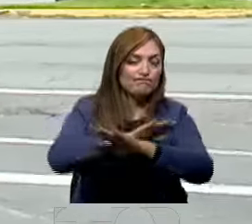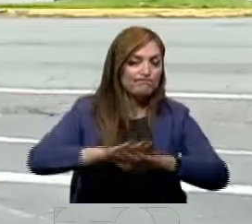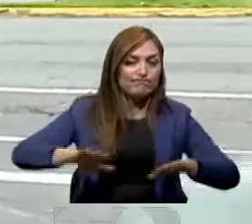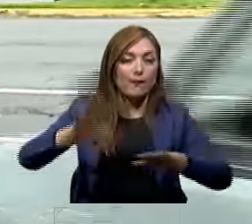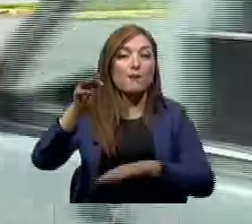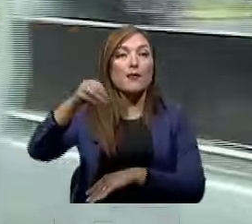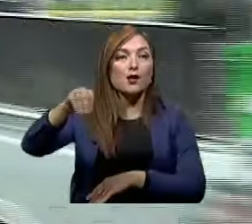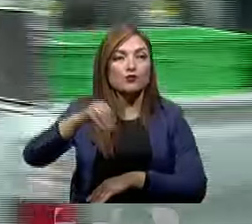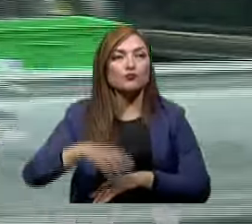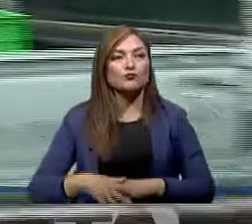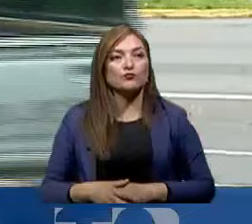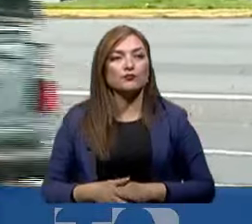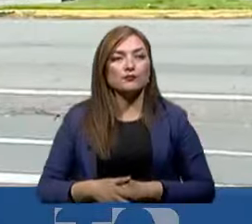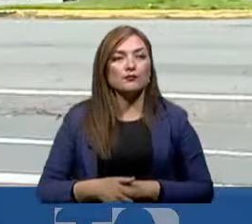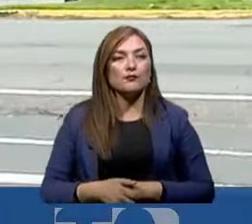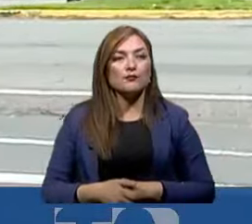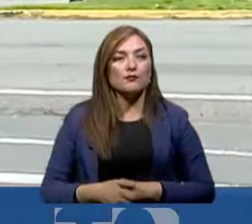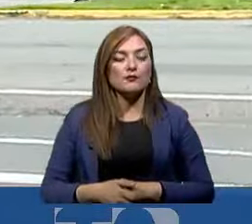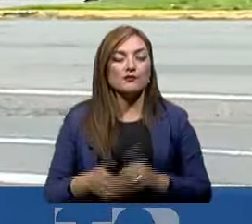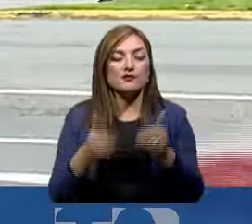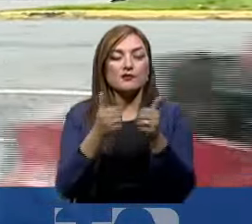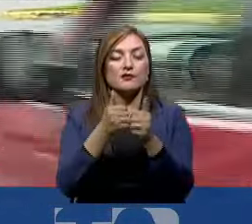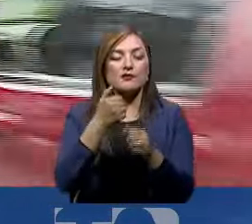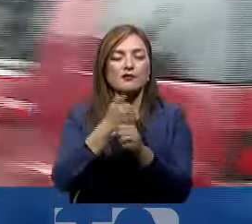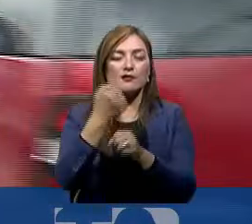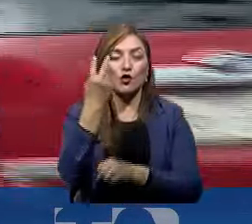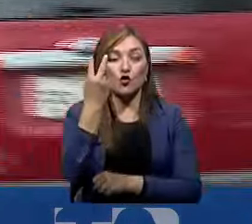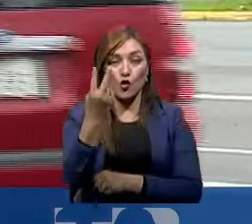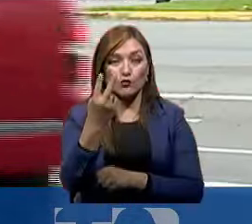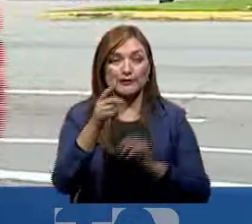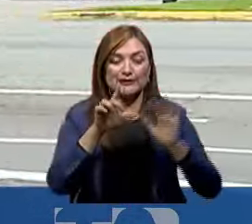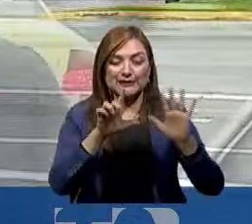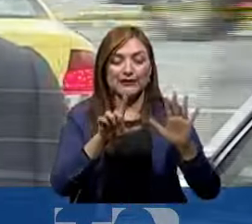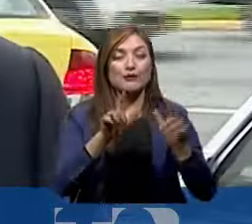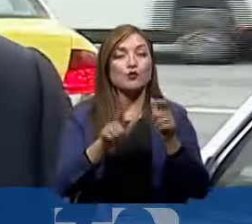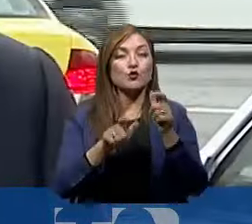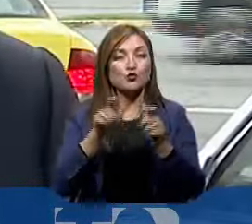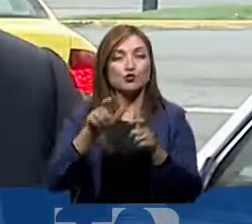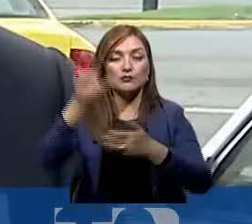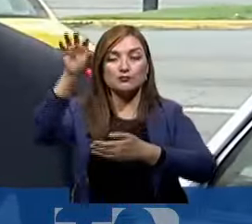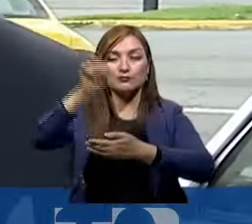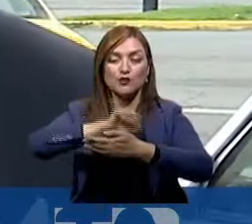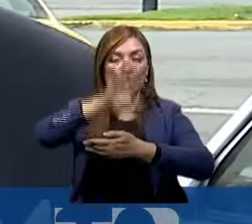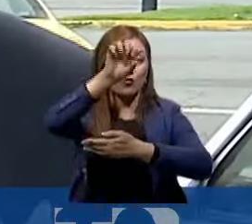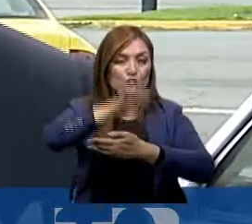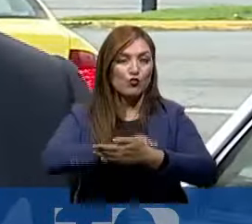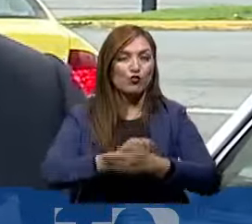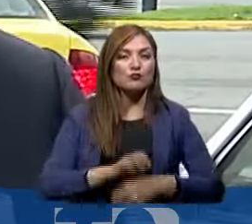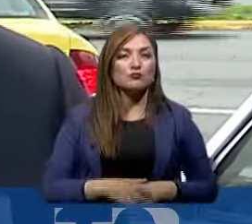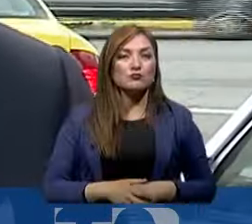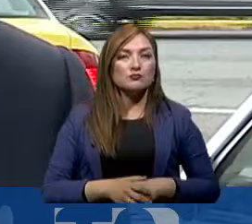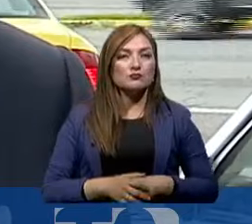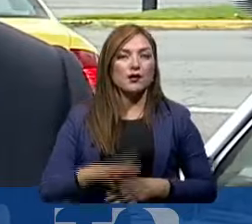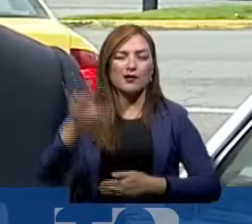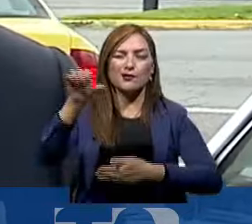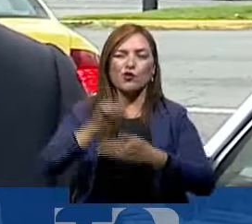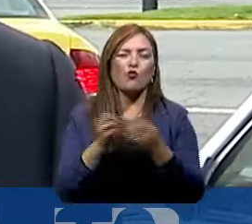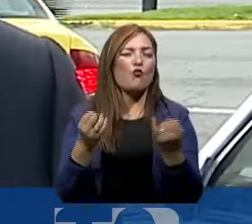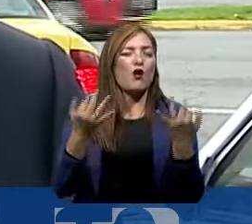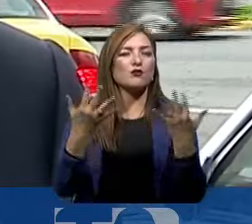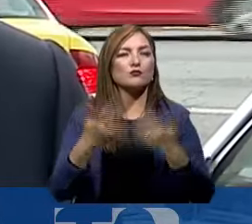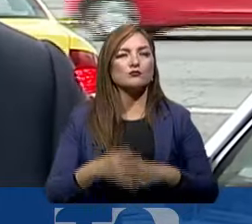material. Bueno, son 2 brigadas de 7 personas cada una, ¿no? O sea, ¿qué porcentaje cree que ya está retirado? ¿Cuánto